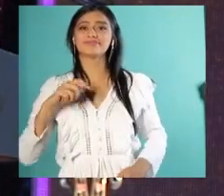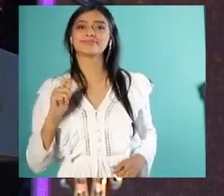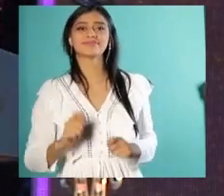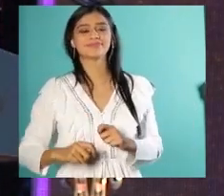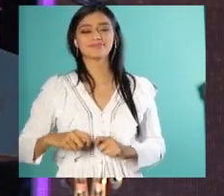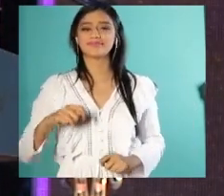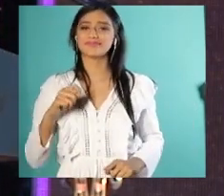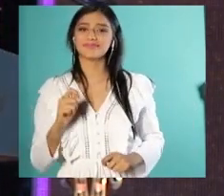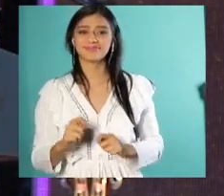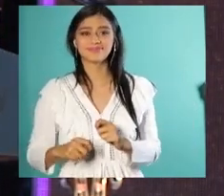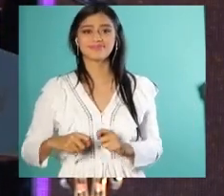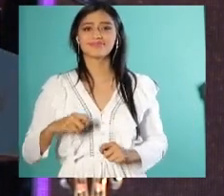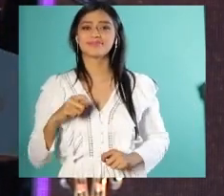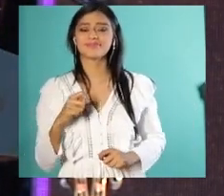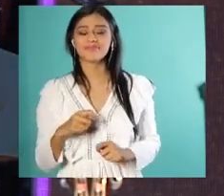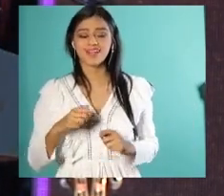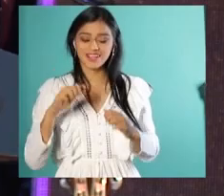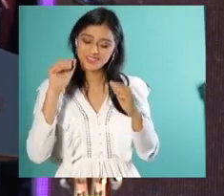dejas